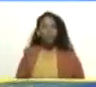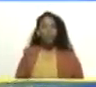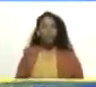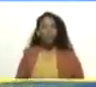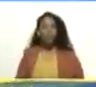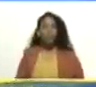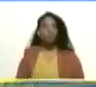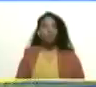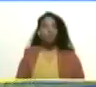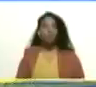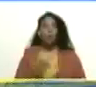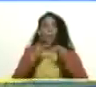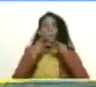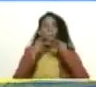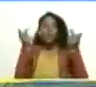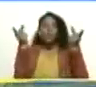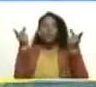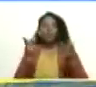declaró